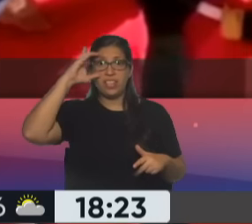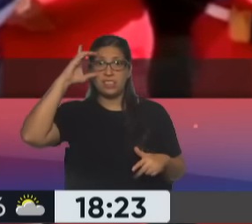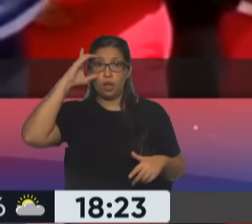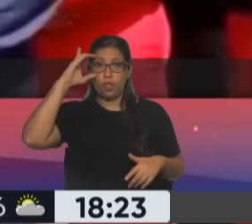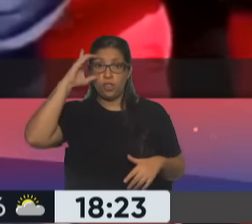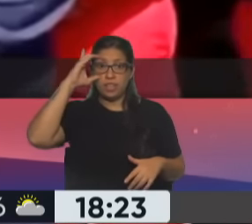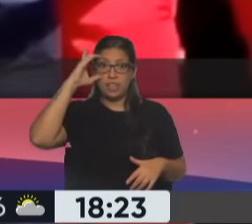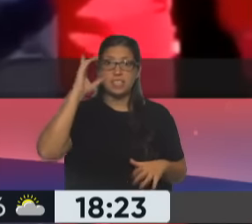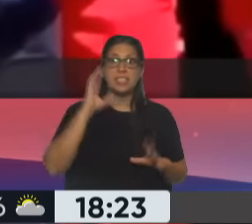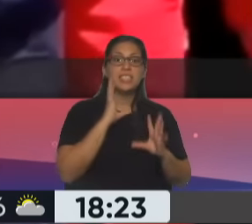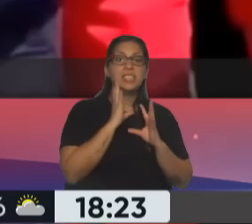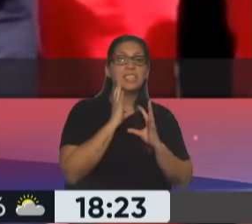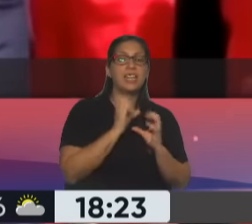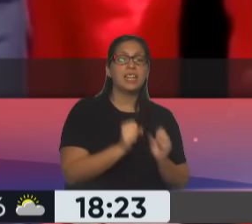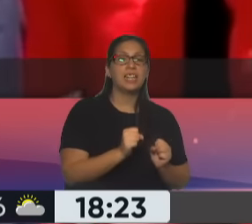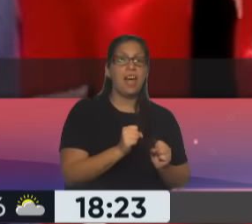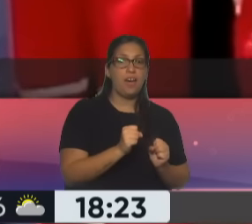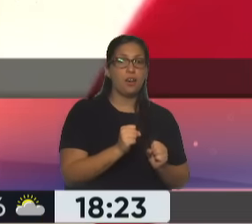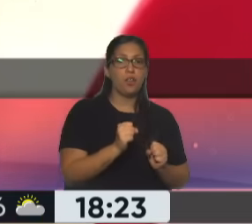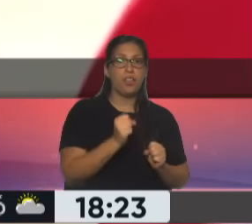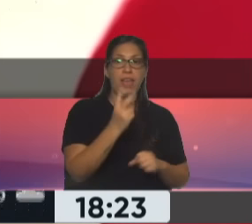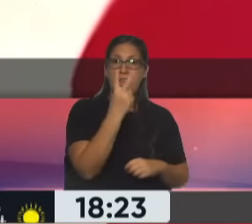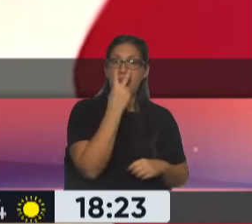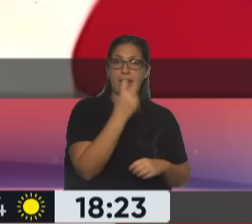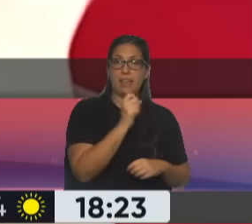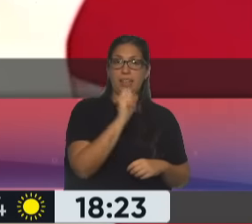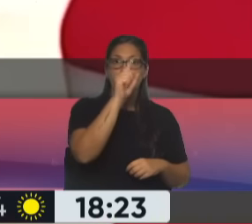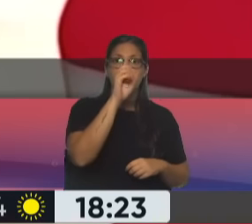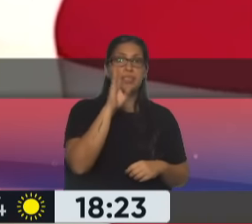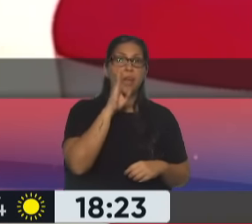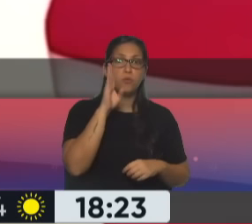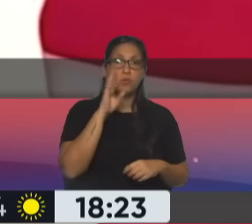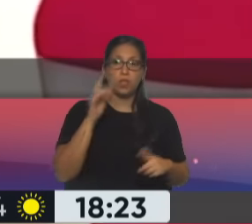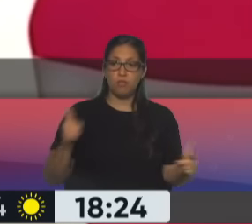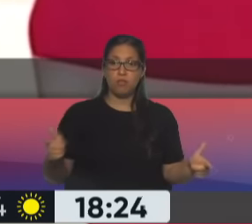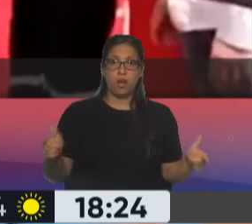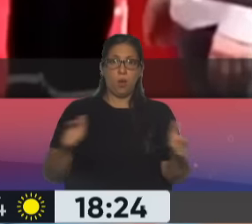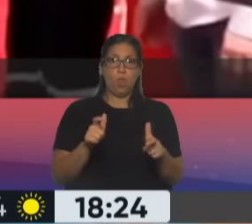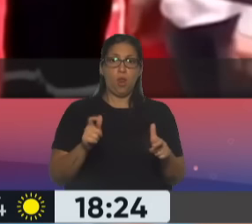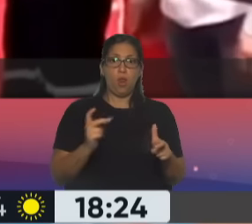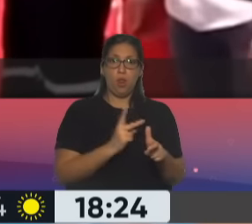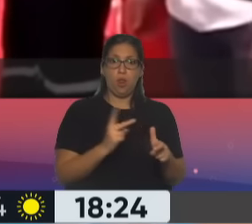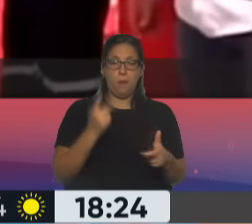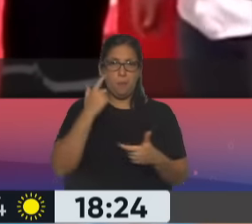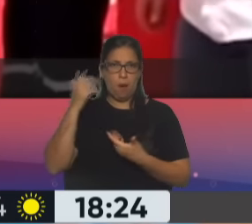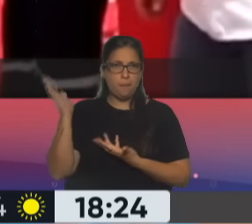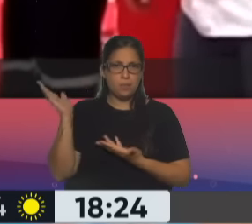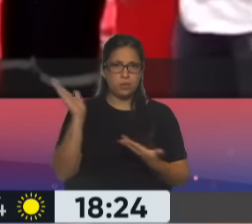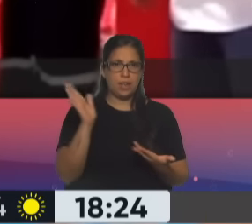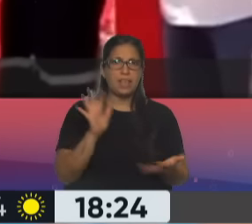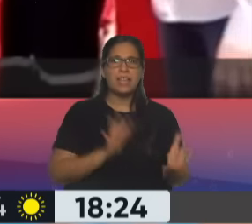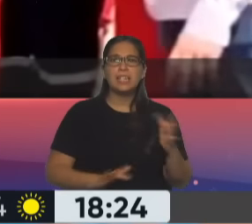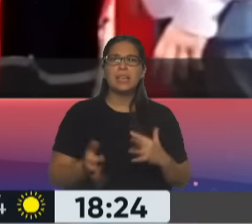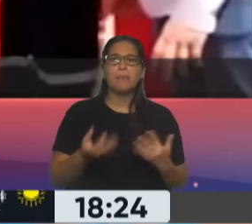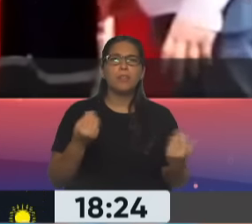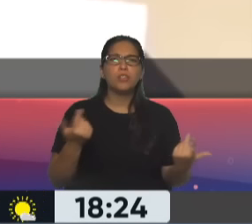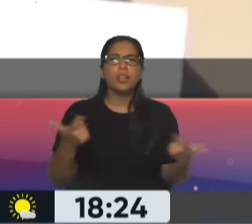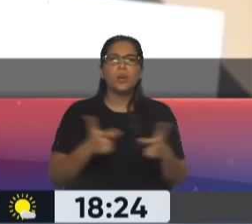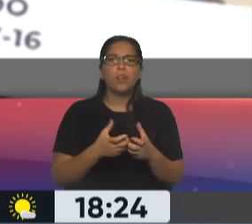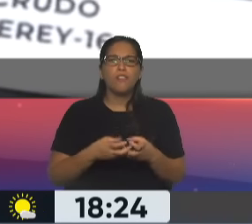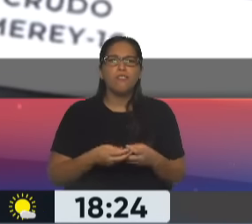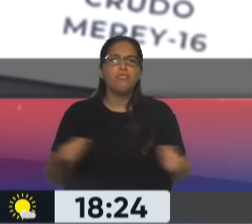propio secretario de Energía de los Estados Unidos, donde ahora vamos a estar compartiendo qué sucedió al final de esta reunión,